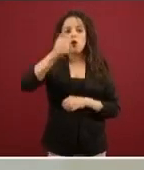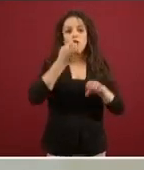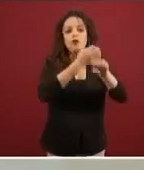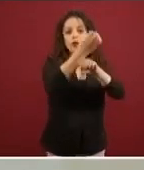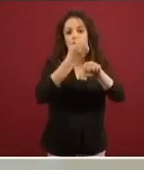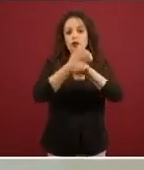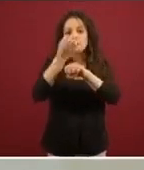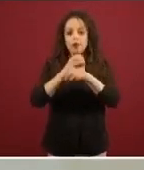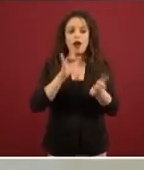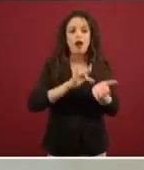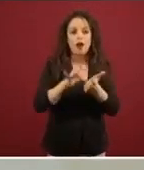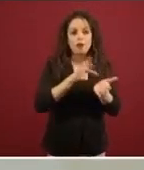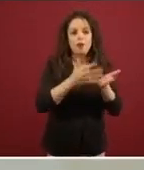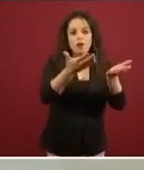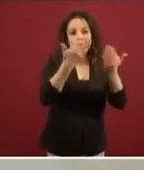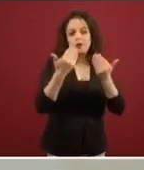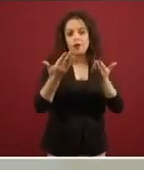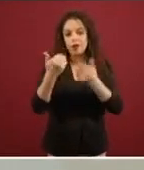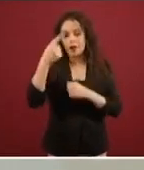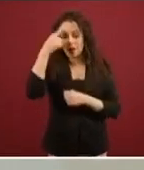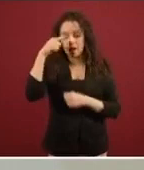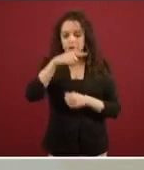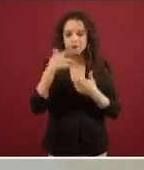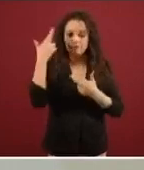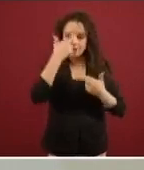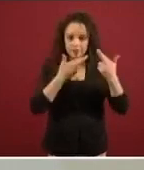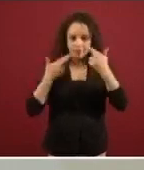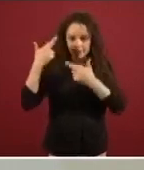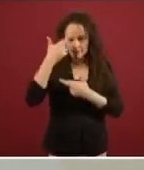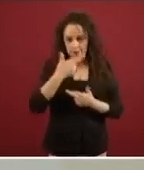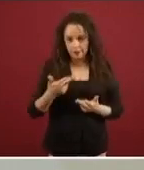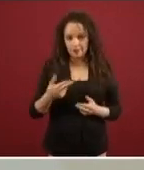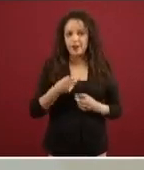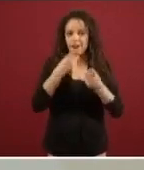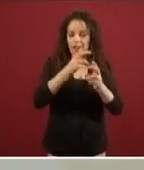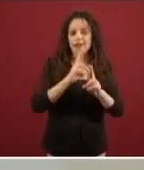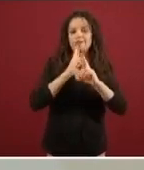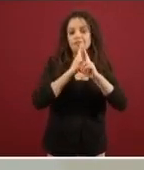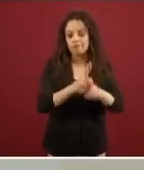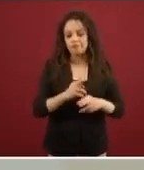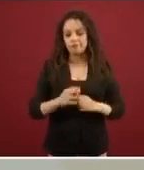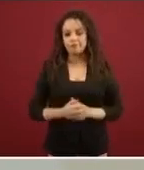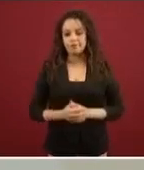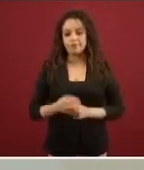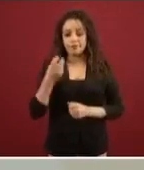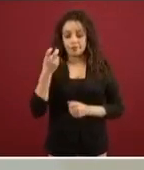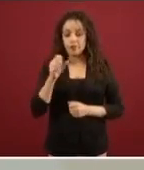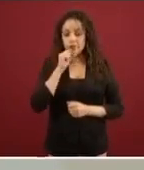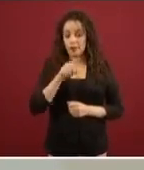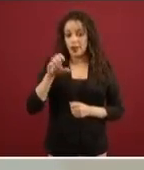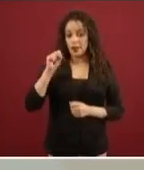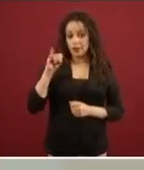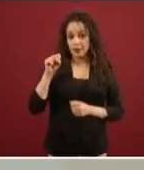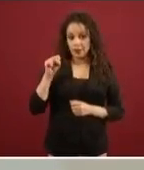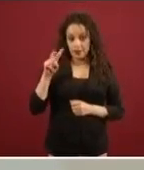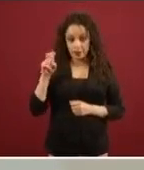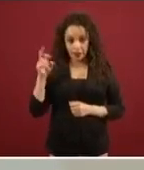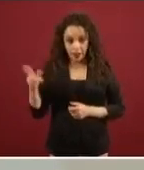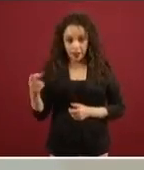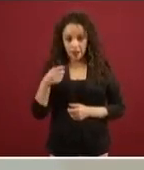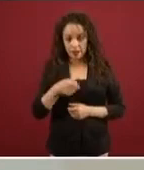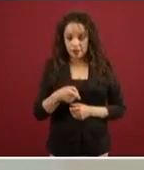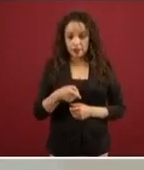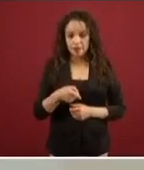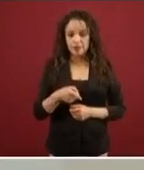la muestra y obtiene un resultado, entonces ingresa a esta misma plataforma CISBER, y ahora es el componente o los